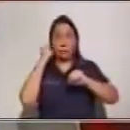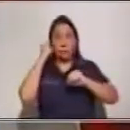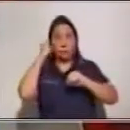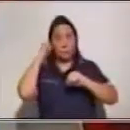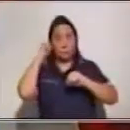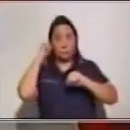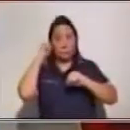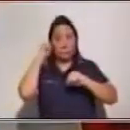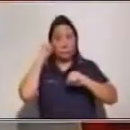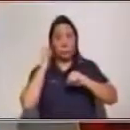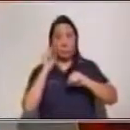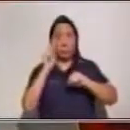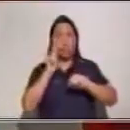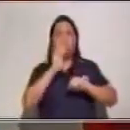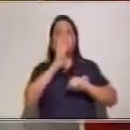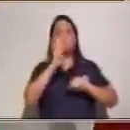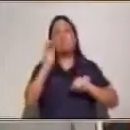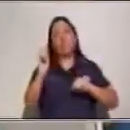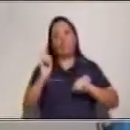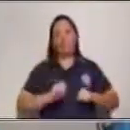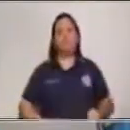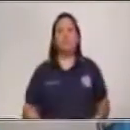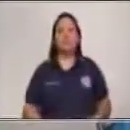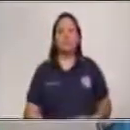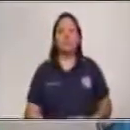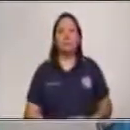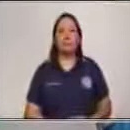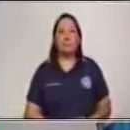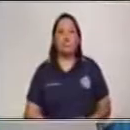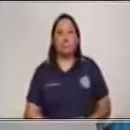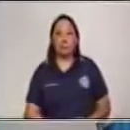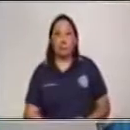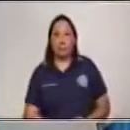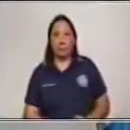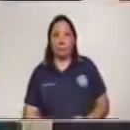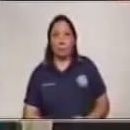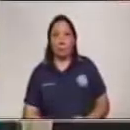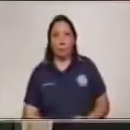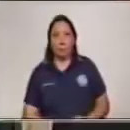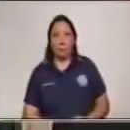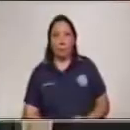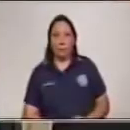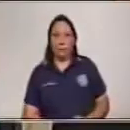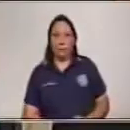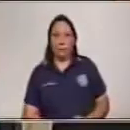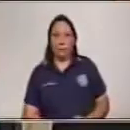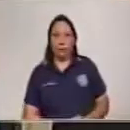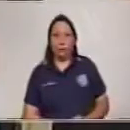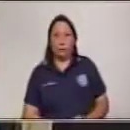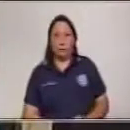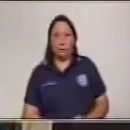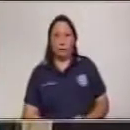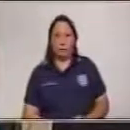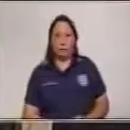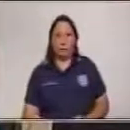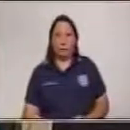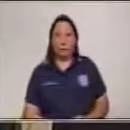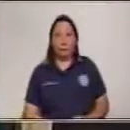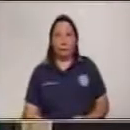para obtener como resultado 40. En este caso,